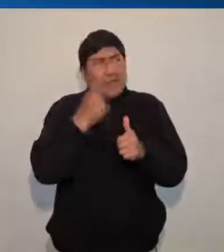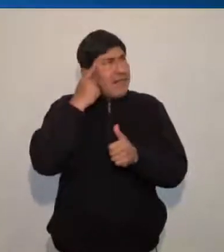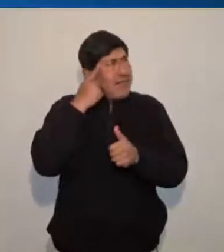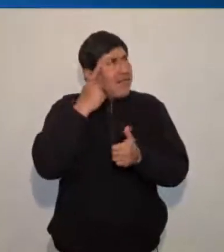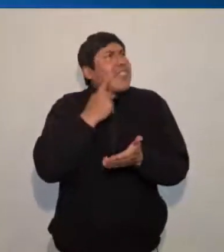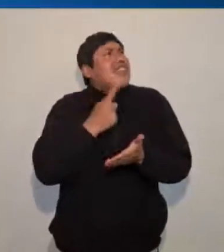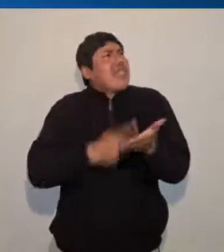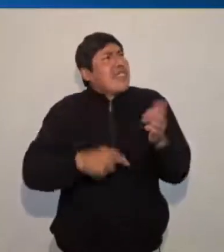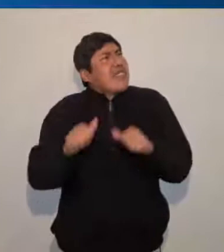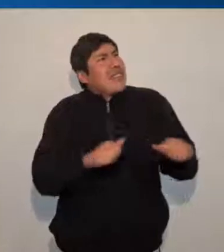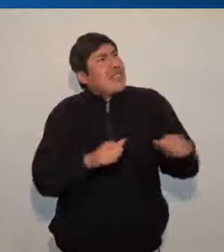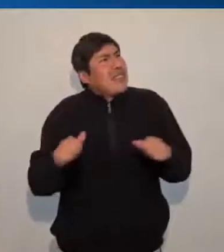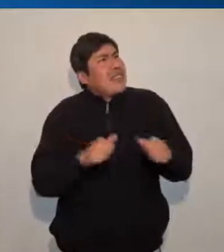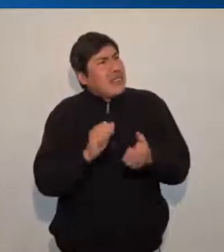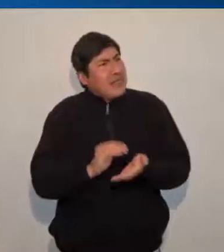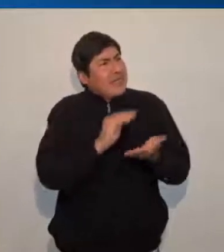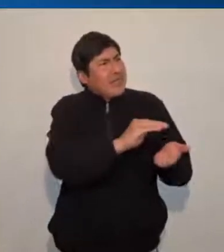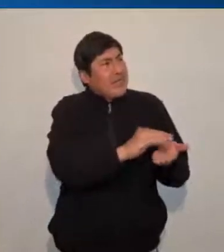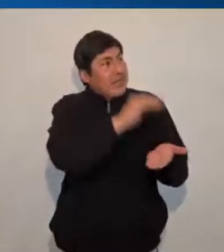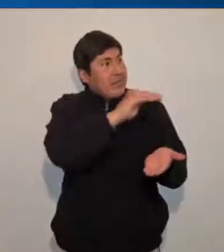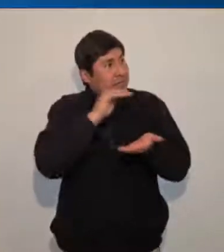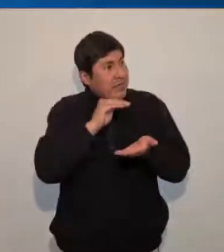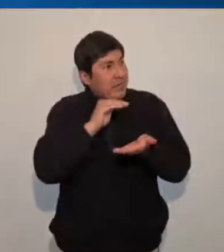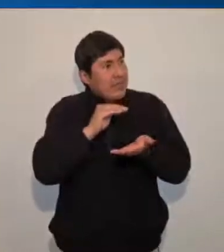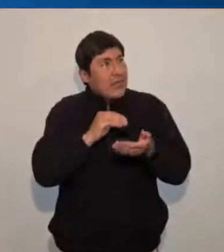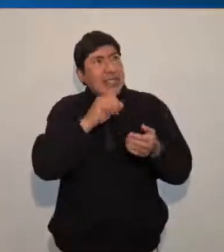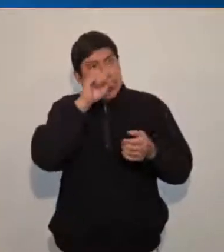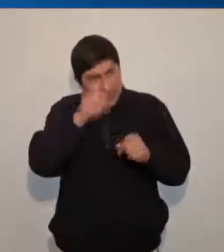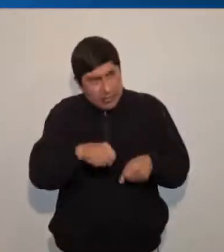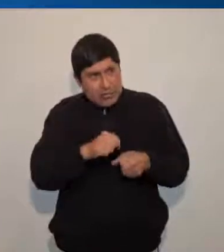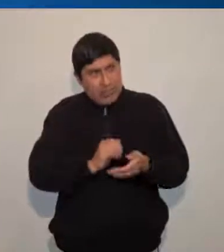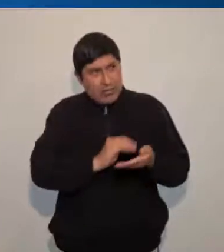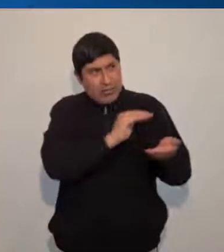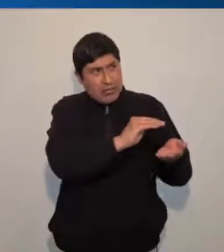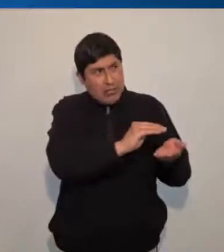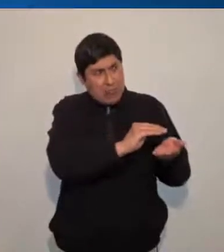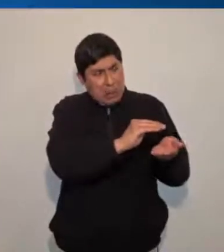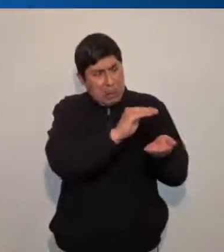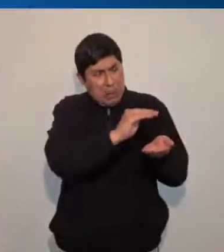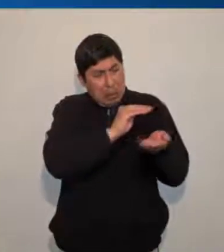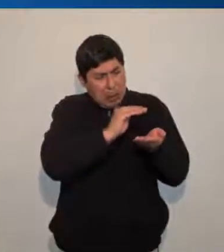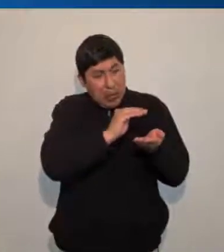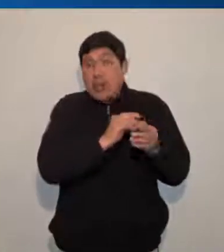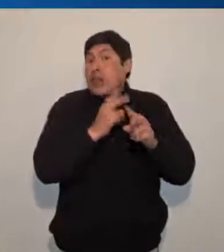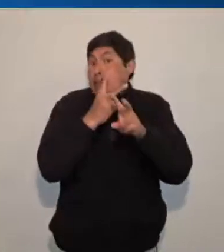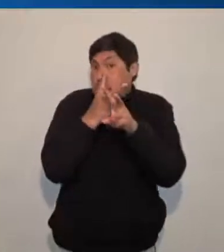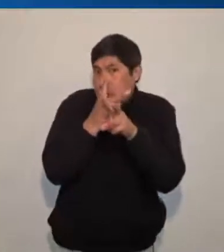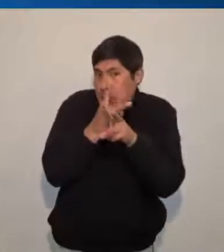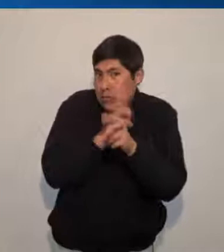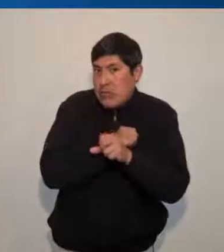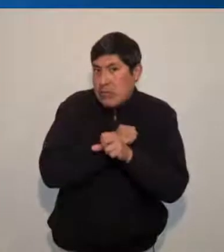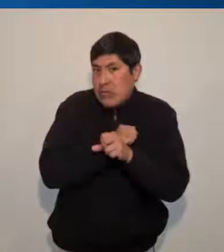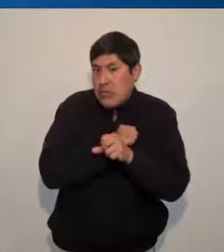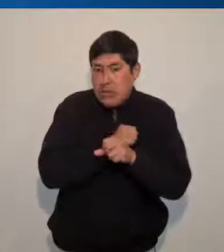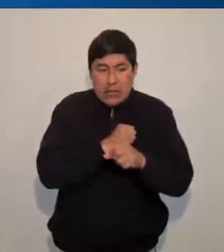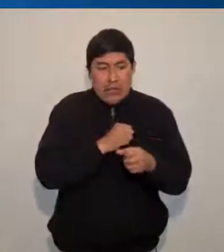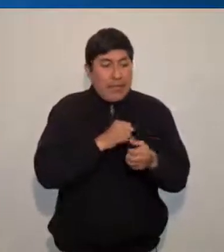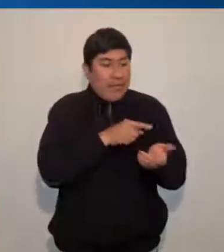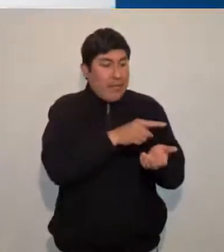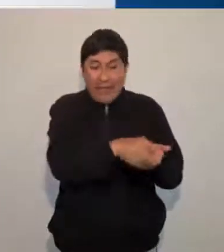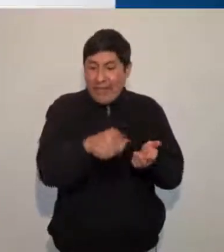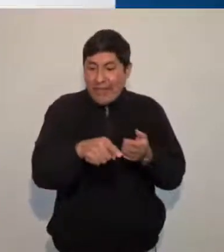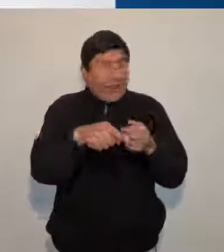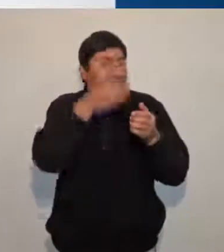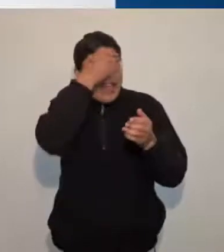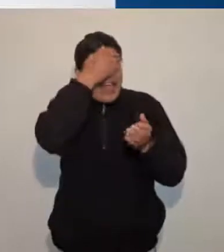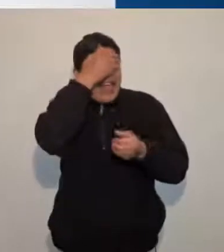considerar en qué tipo de actividad vamos a invertir. Si es rentable y en cuánto tiempo. Pero tenga cuidado. No confíe su